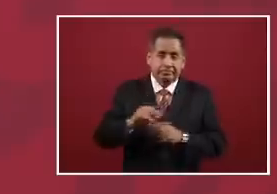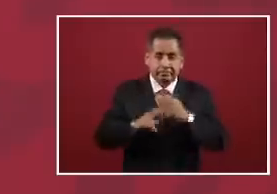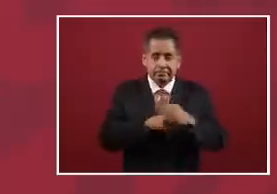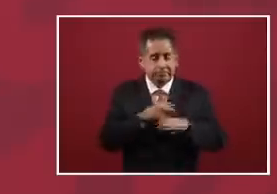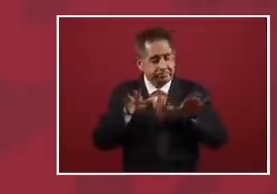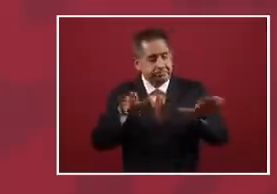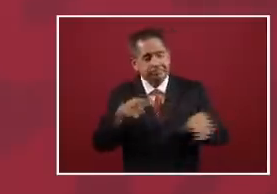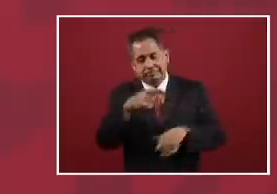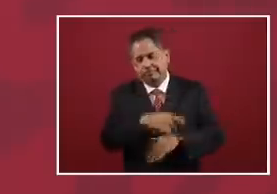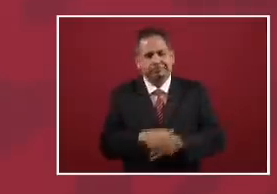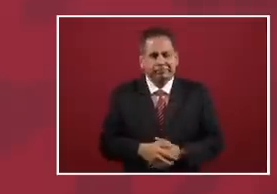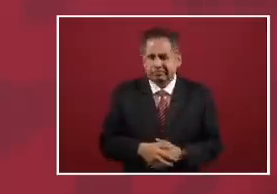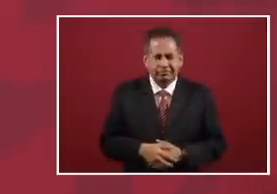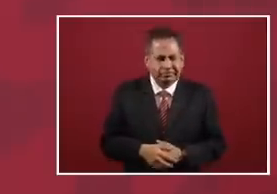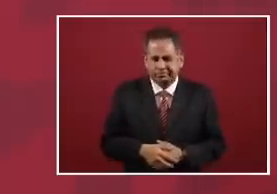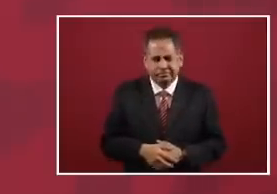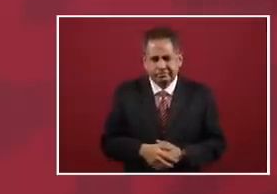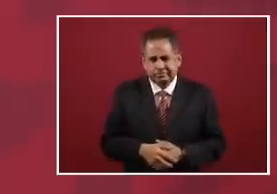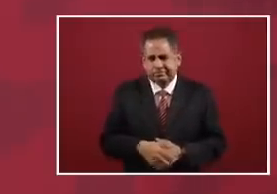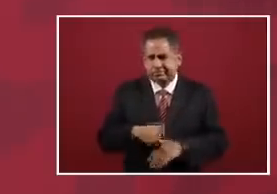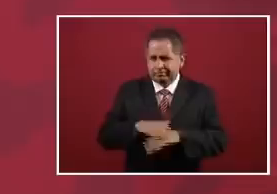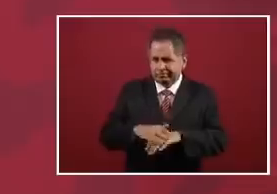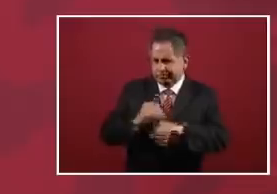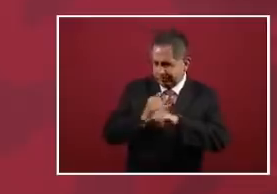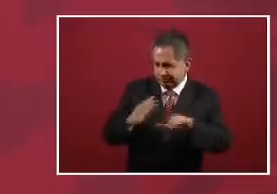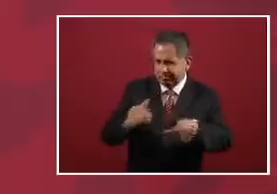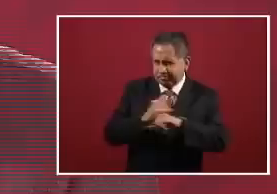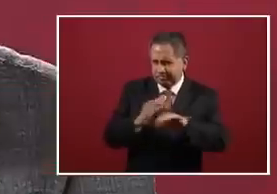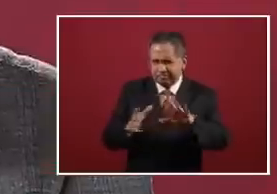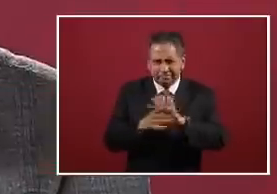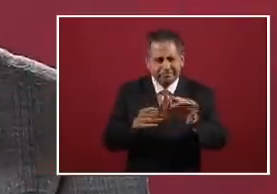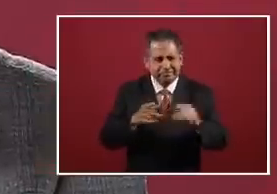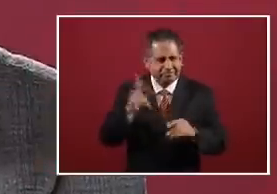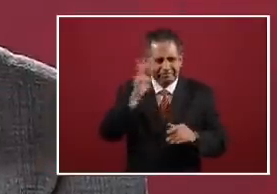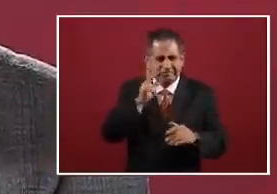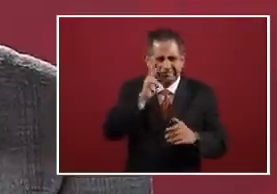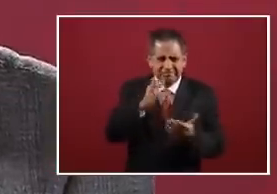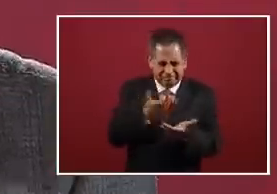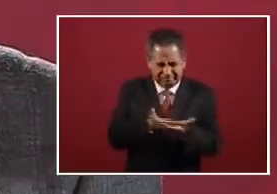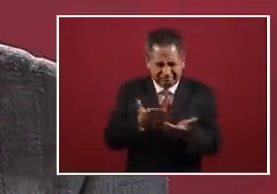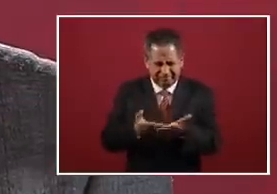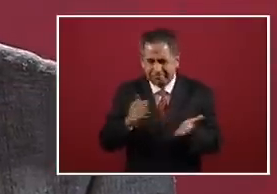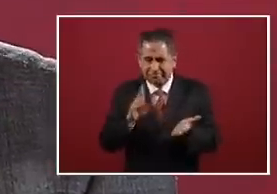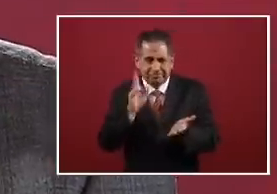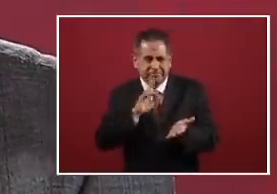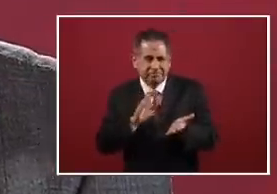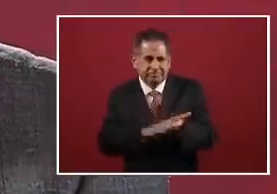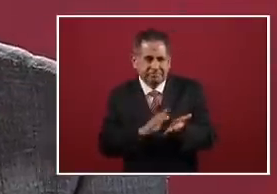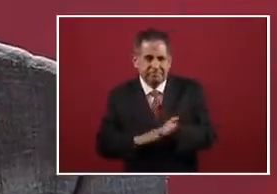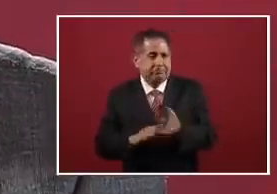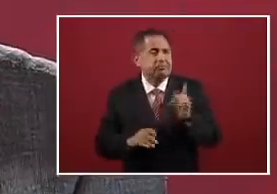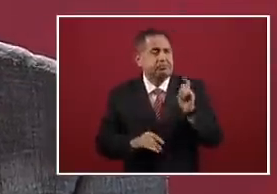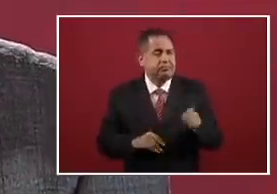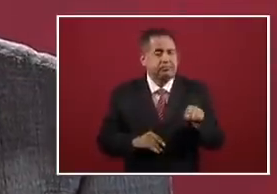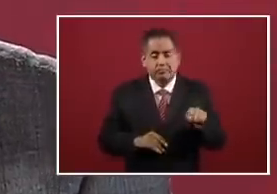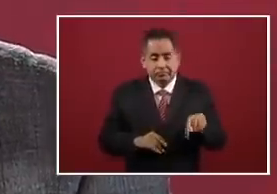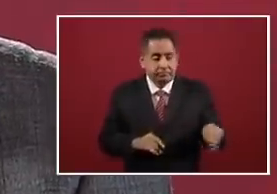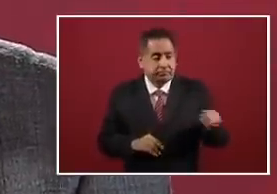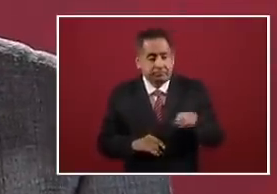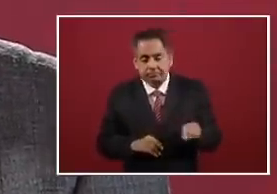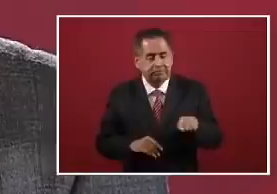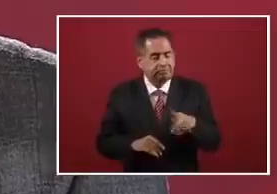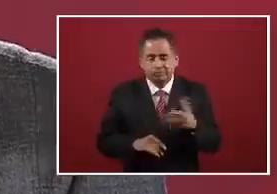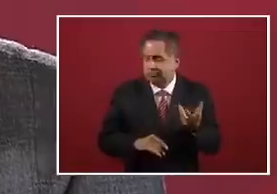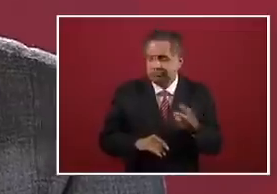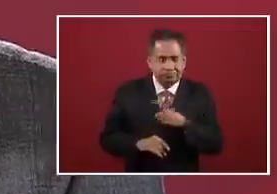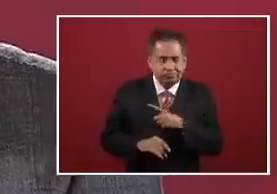Texcoco. Cada día hay más información, más datos, más constancias de que eso no debió